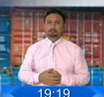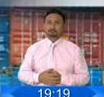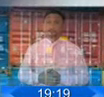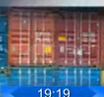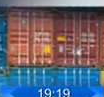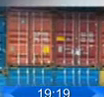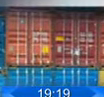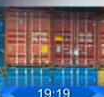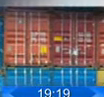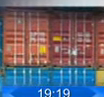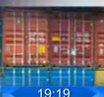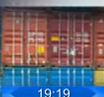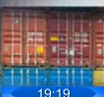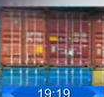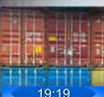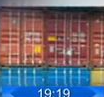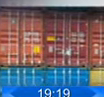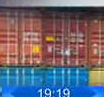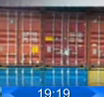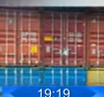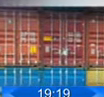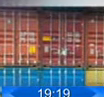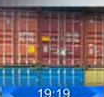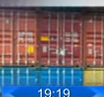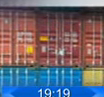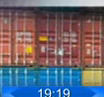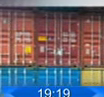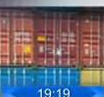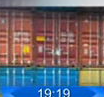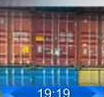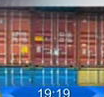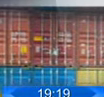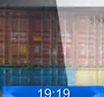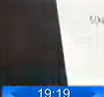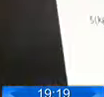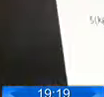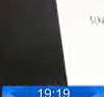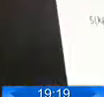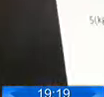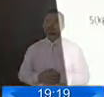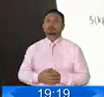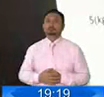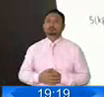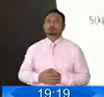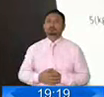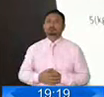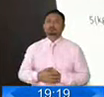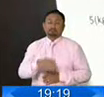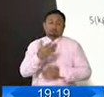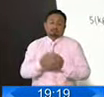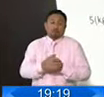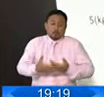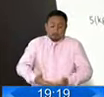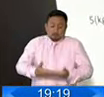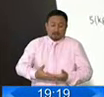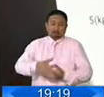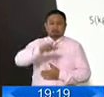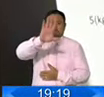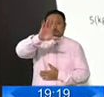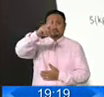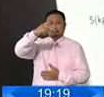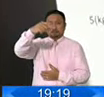equivalente a 10.000 gramos. Por los 10 centavos fijados en la tasa. Si es un paquete de 5